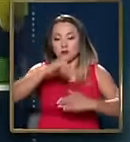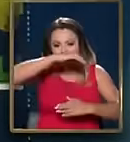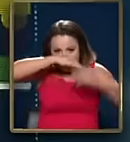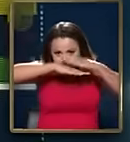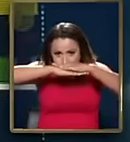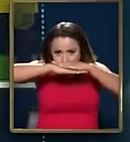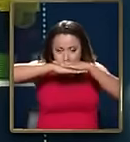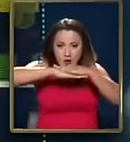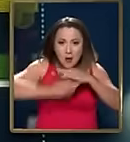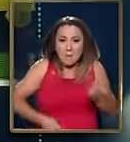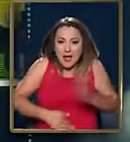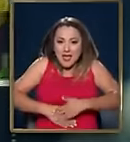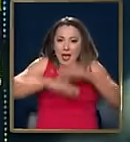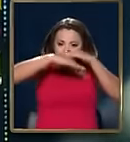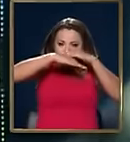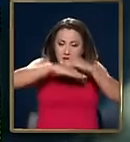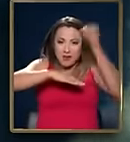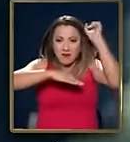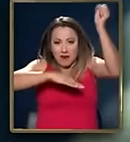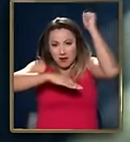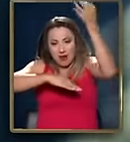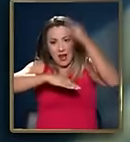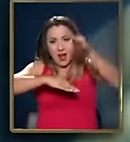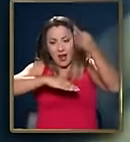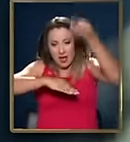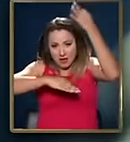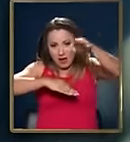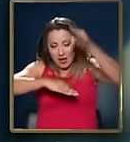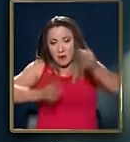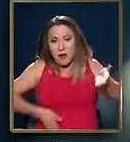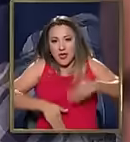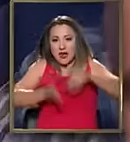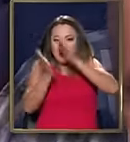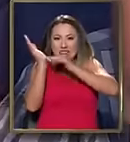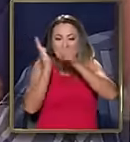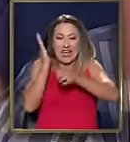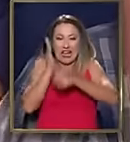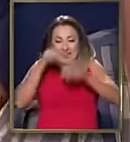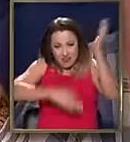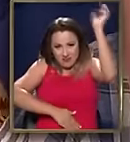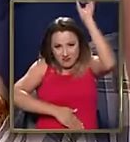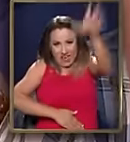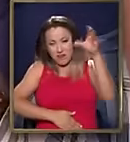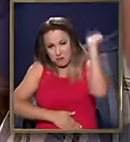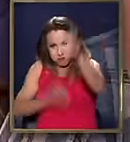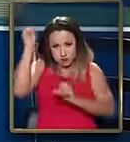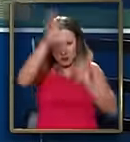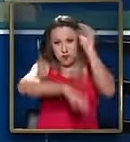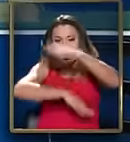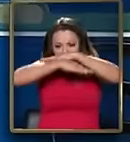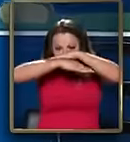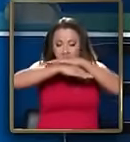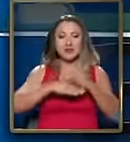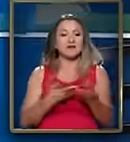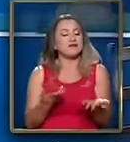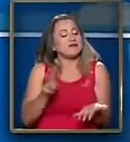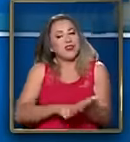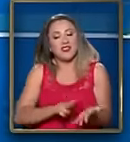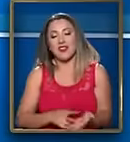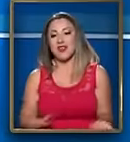con un pañal en la mano. Y va a quedar la cagá. Y va a quedar la... Sí, güey. Claro que ustedes saben que nunca